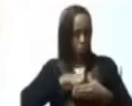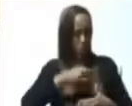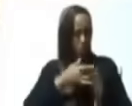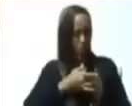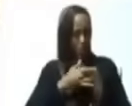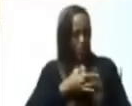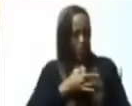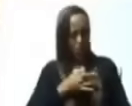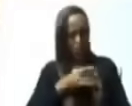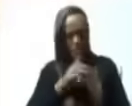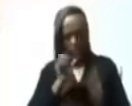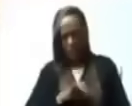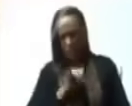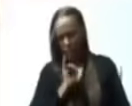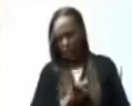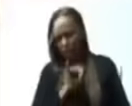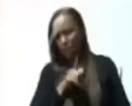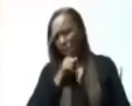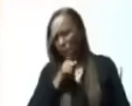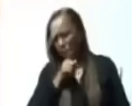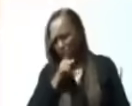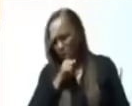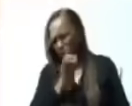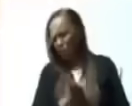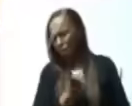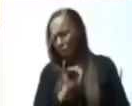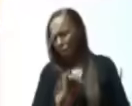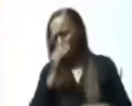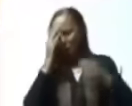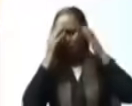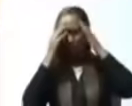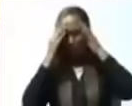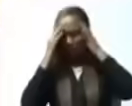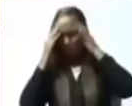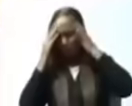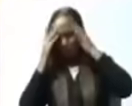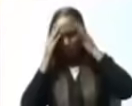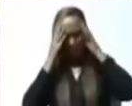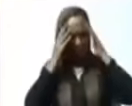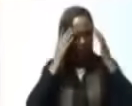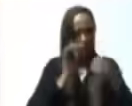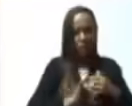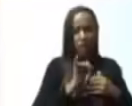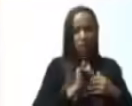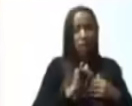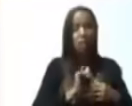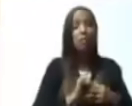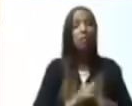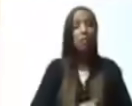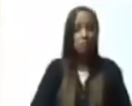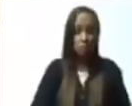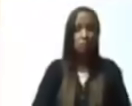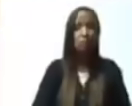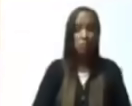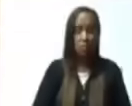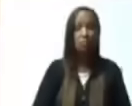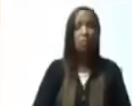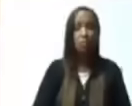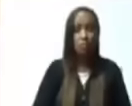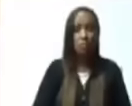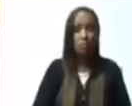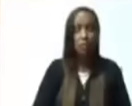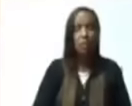estamos planteando hasta en las finanzas personales Nosotros